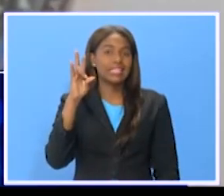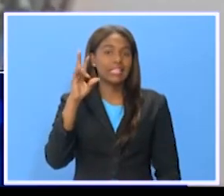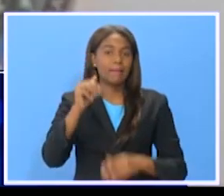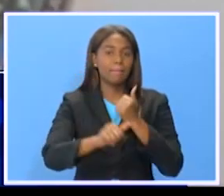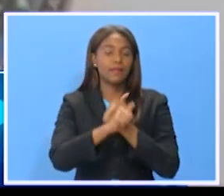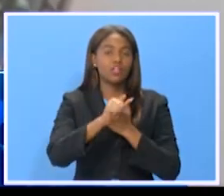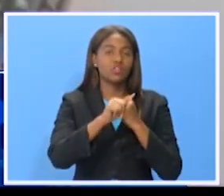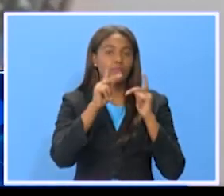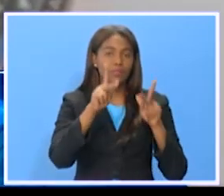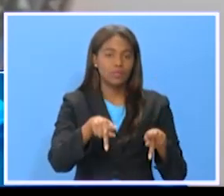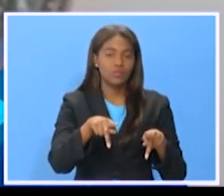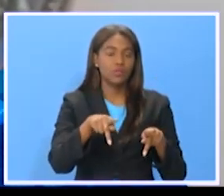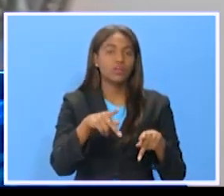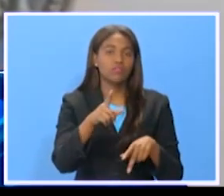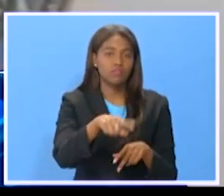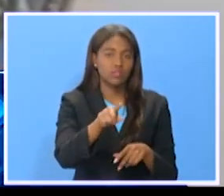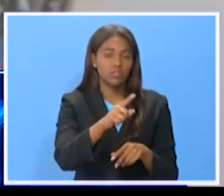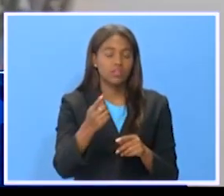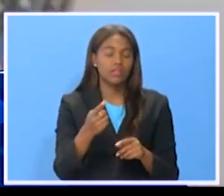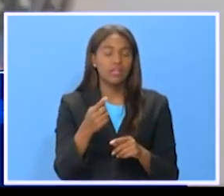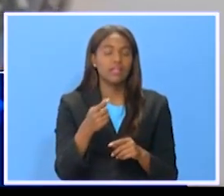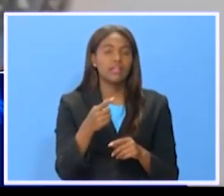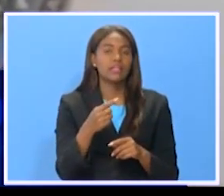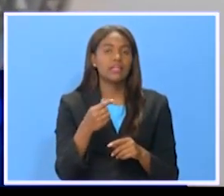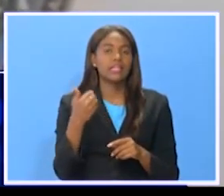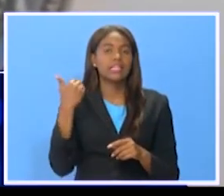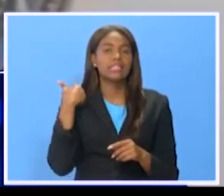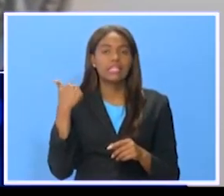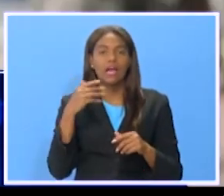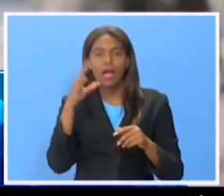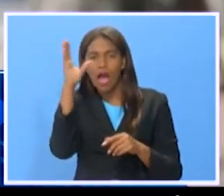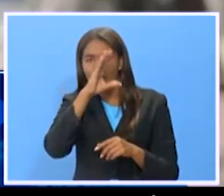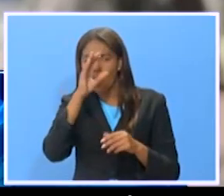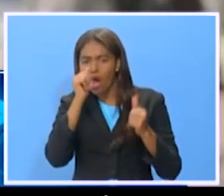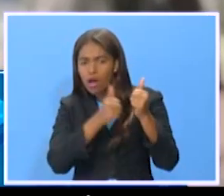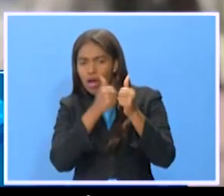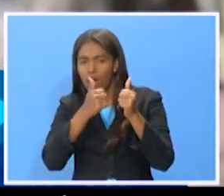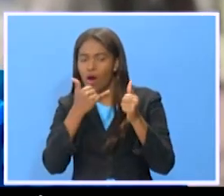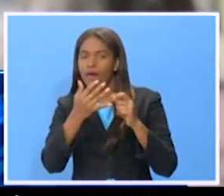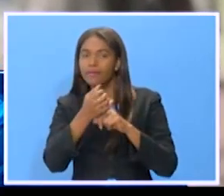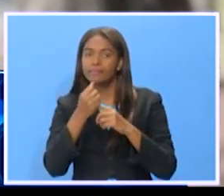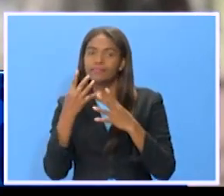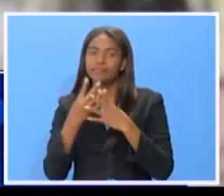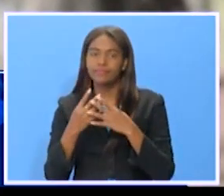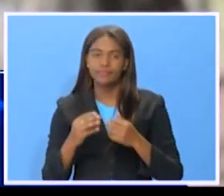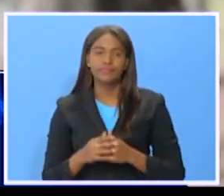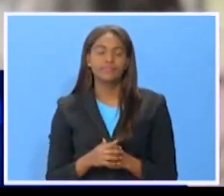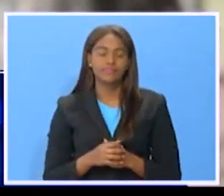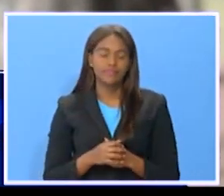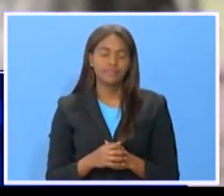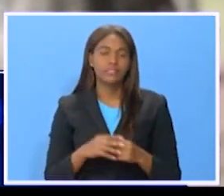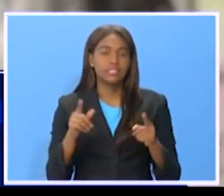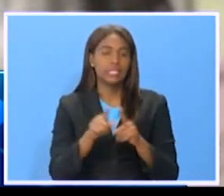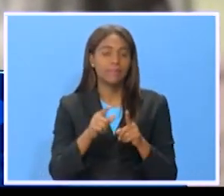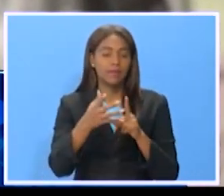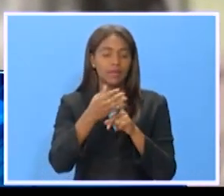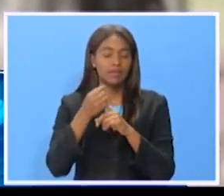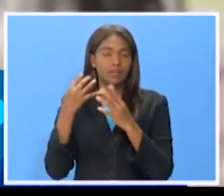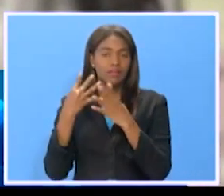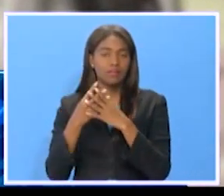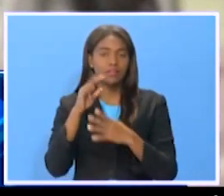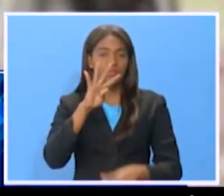peligrosos delincuentes, los cuales eran activamente buscados. También fueron detenidos